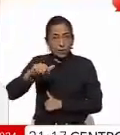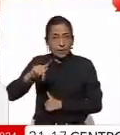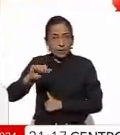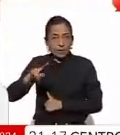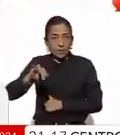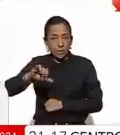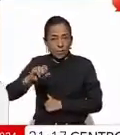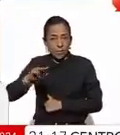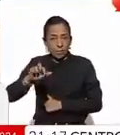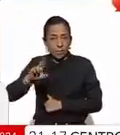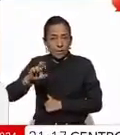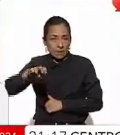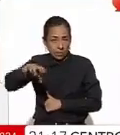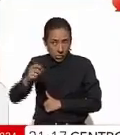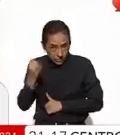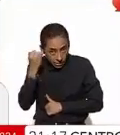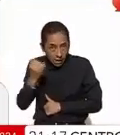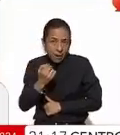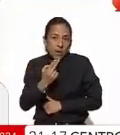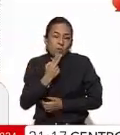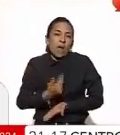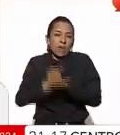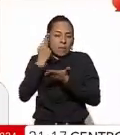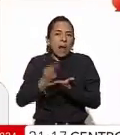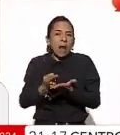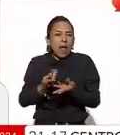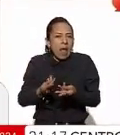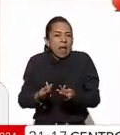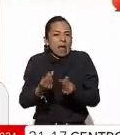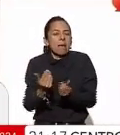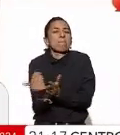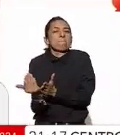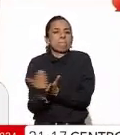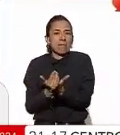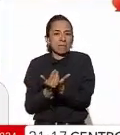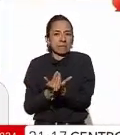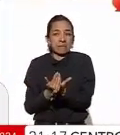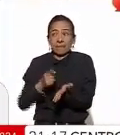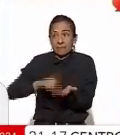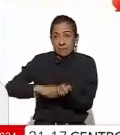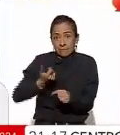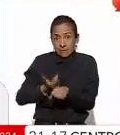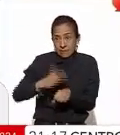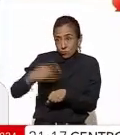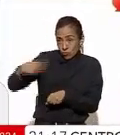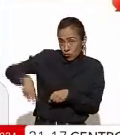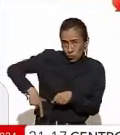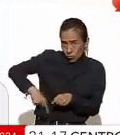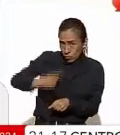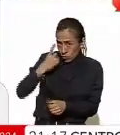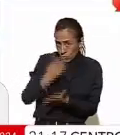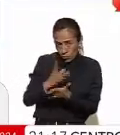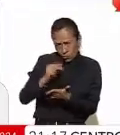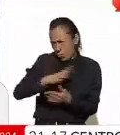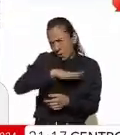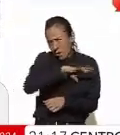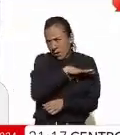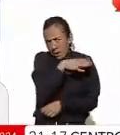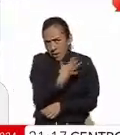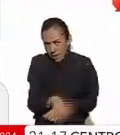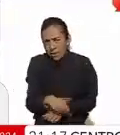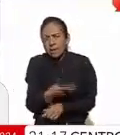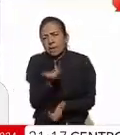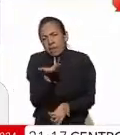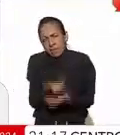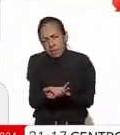procesos de reducción de costos, no nada más dentro de la administración pública, sino en general. Y sobre la parte en particular de Pemex, yo les